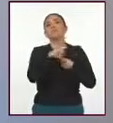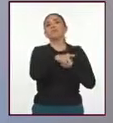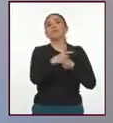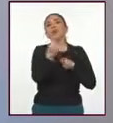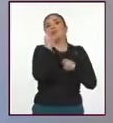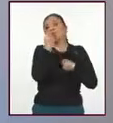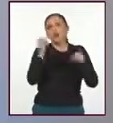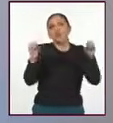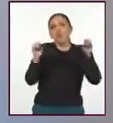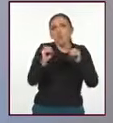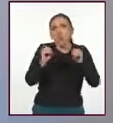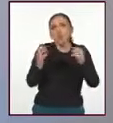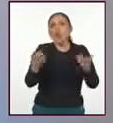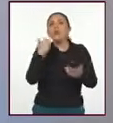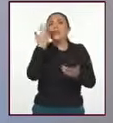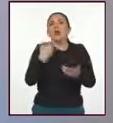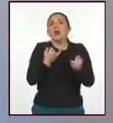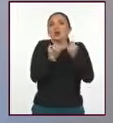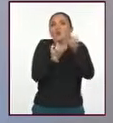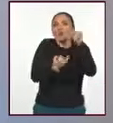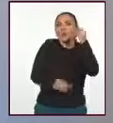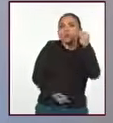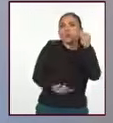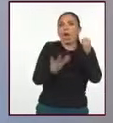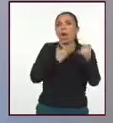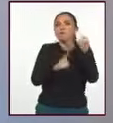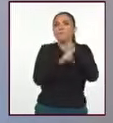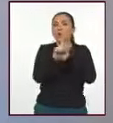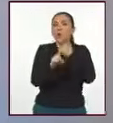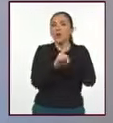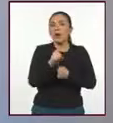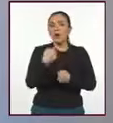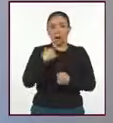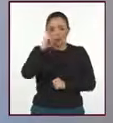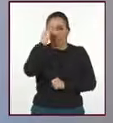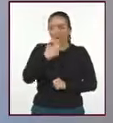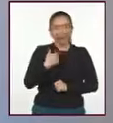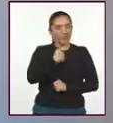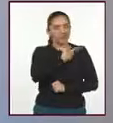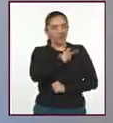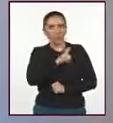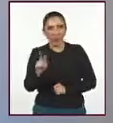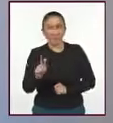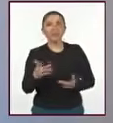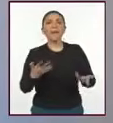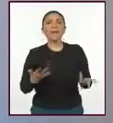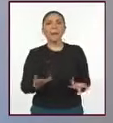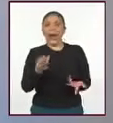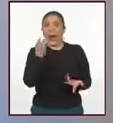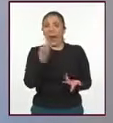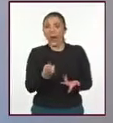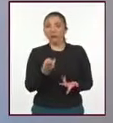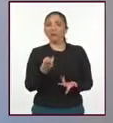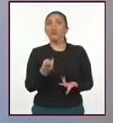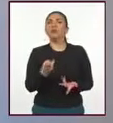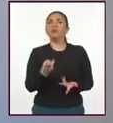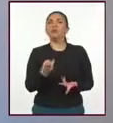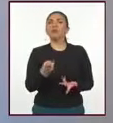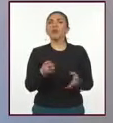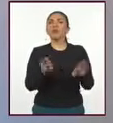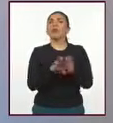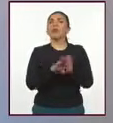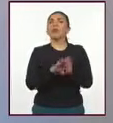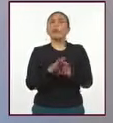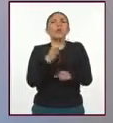estoy tratando de bajar de peso, tengo problemas con mi imagen. Entonces hay veces que desde señales muy superficiales uno